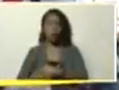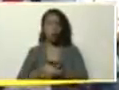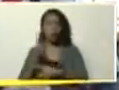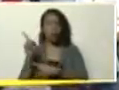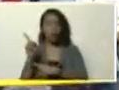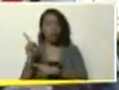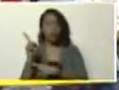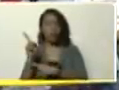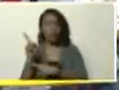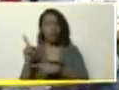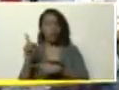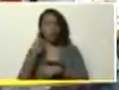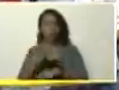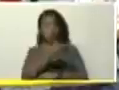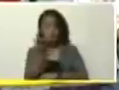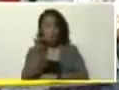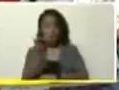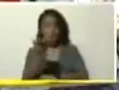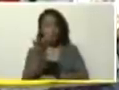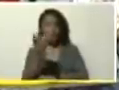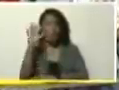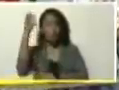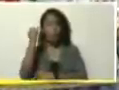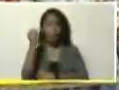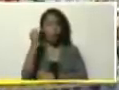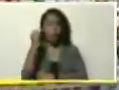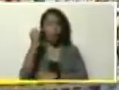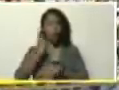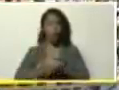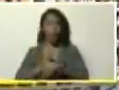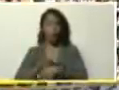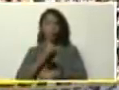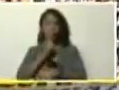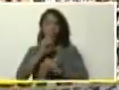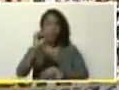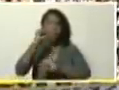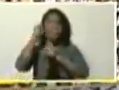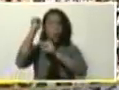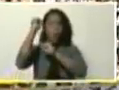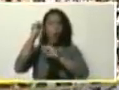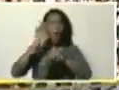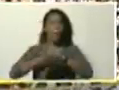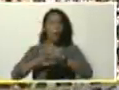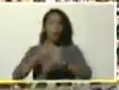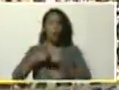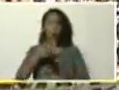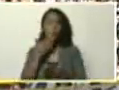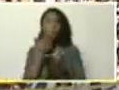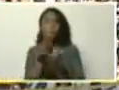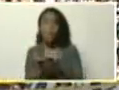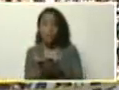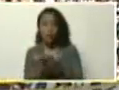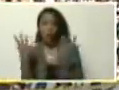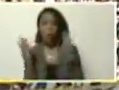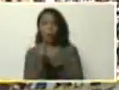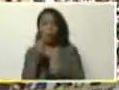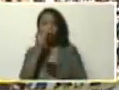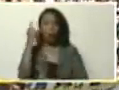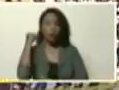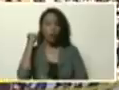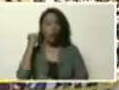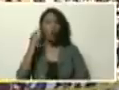Ustedes lograron una victoria en los tiempos difíciles, en los tiempos complejos. Por eso les pido, compañeras y compañeros, que se